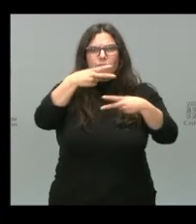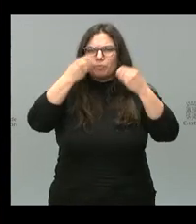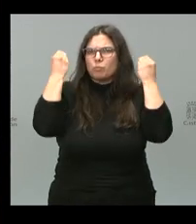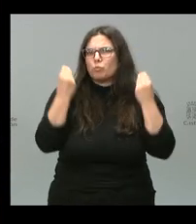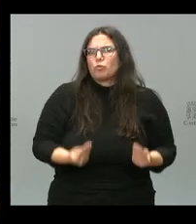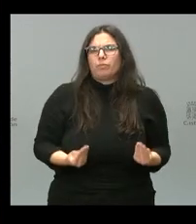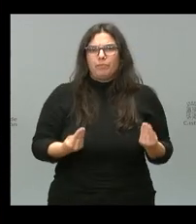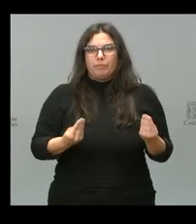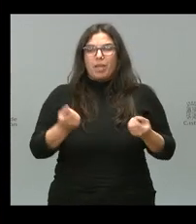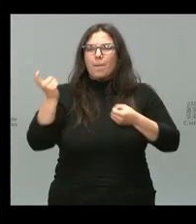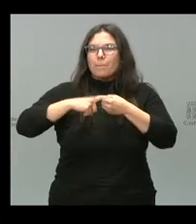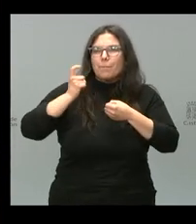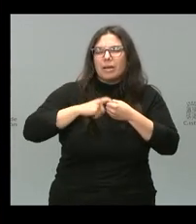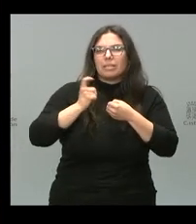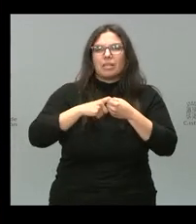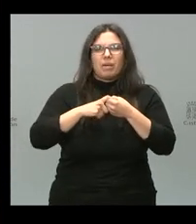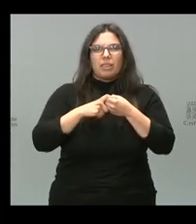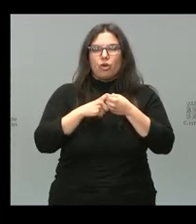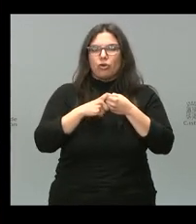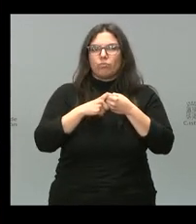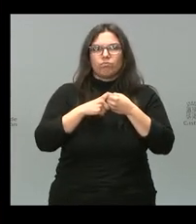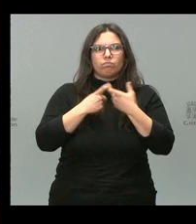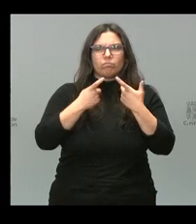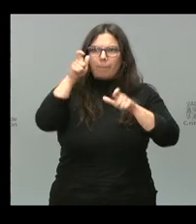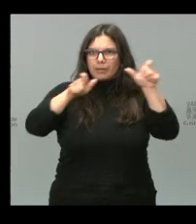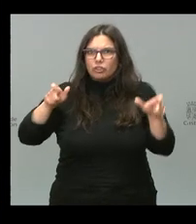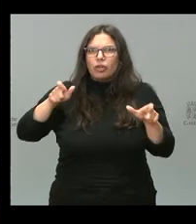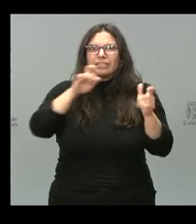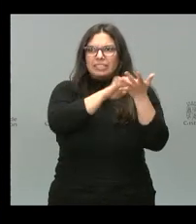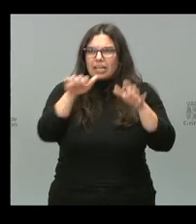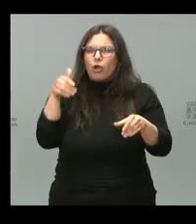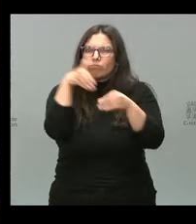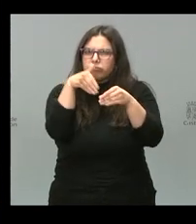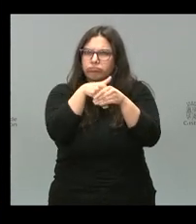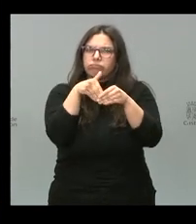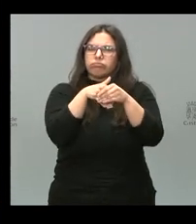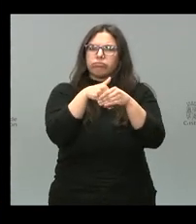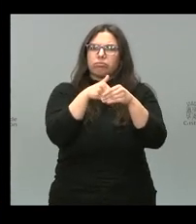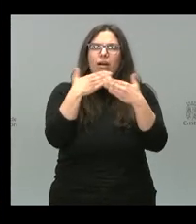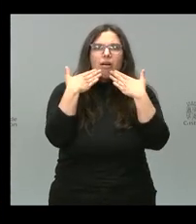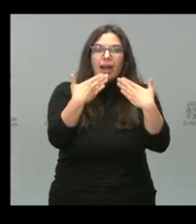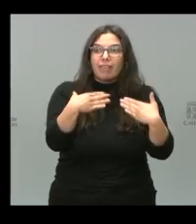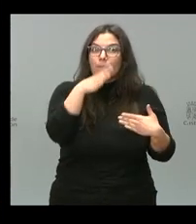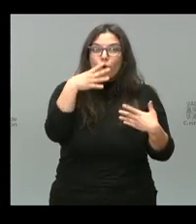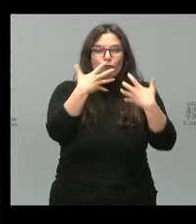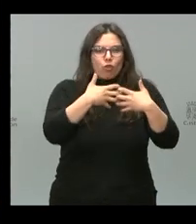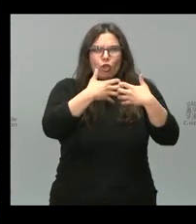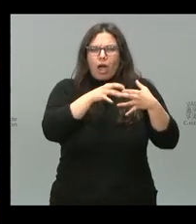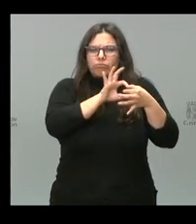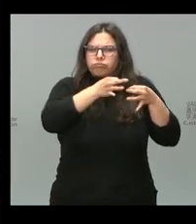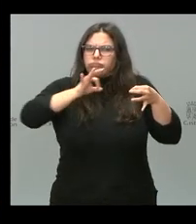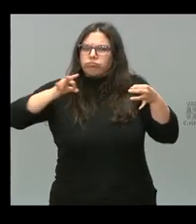participación de la gente de Castilla y león que todo funcionó correctamente